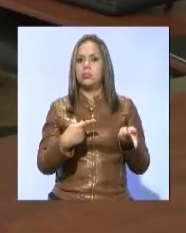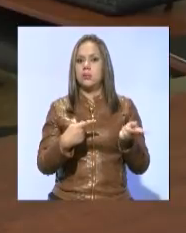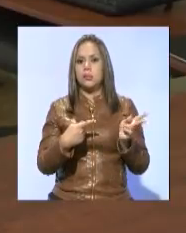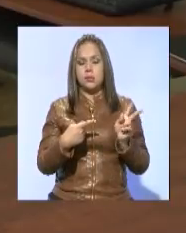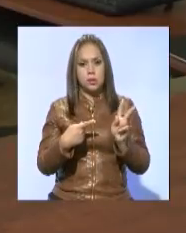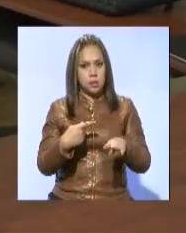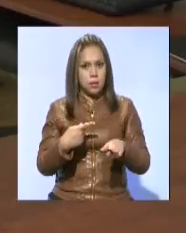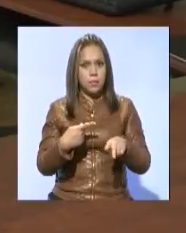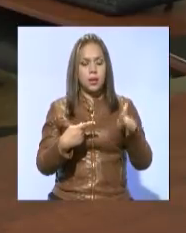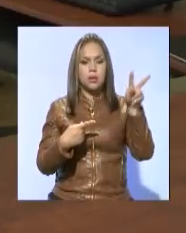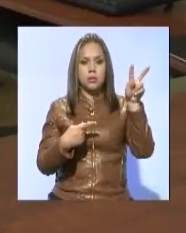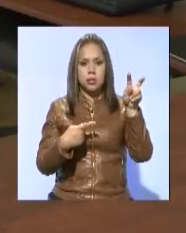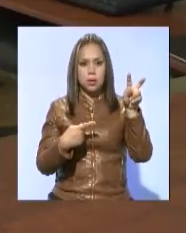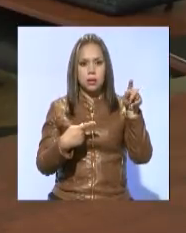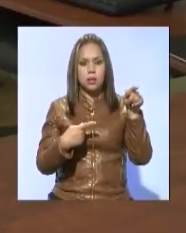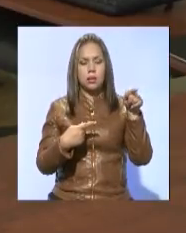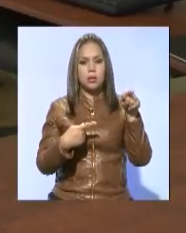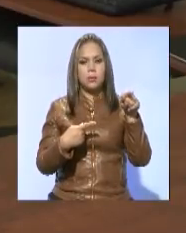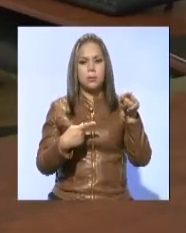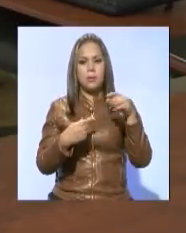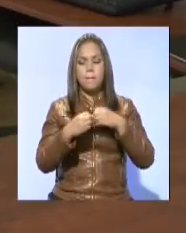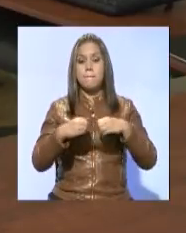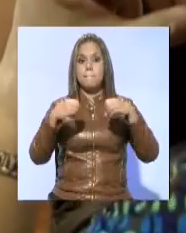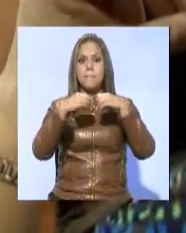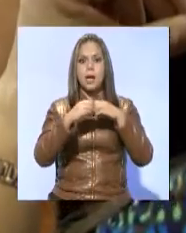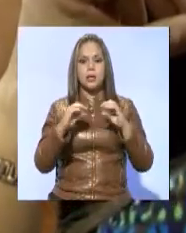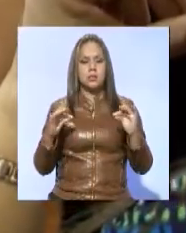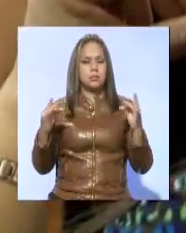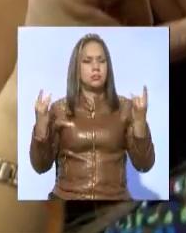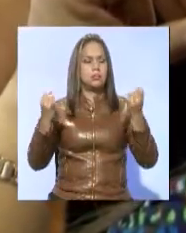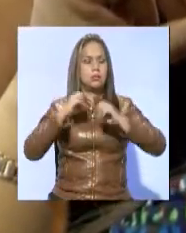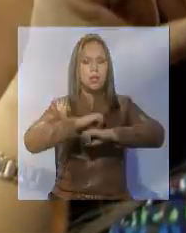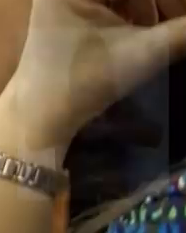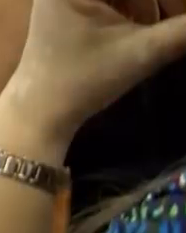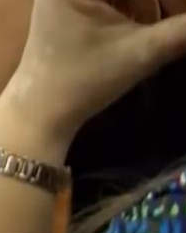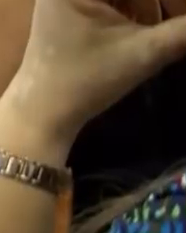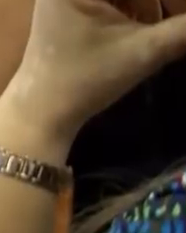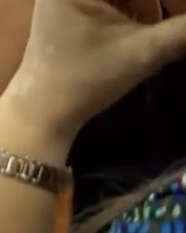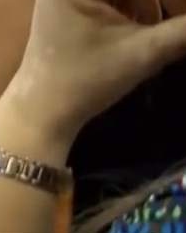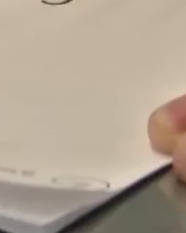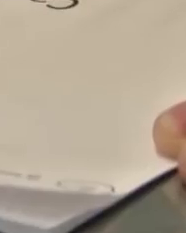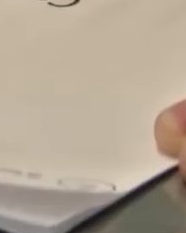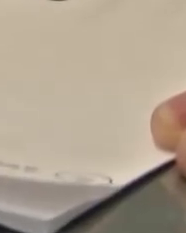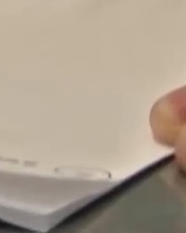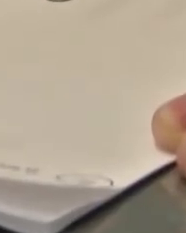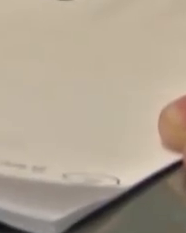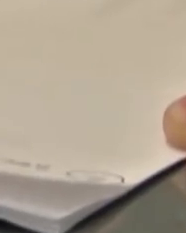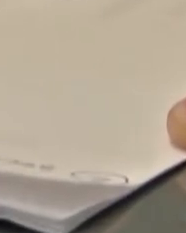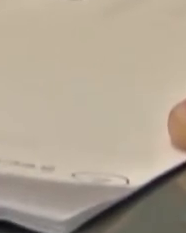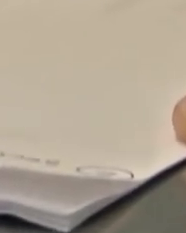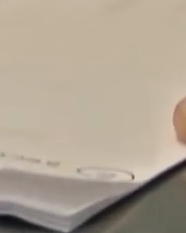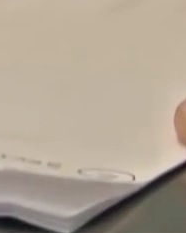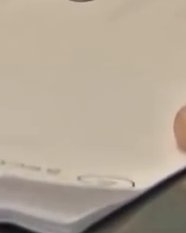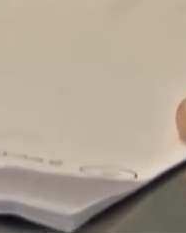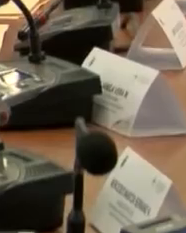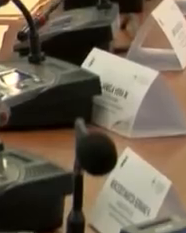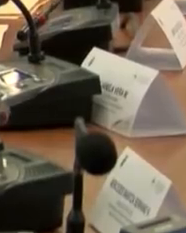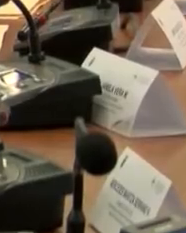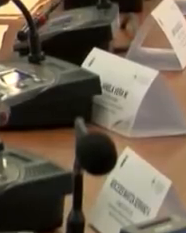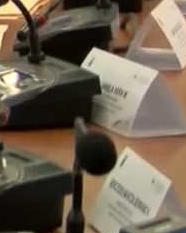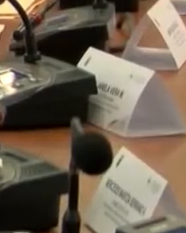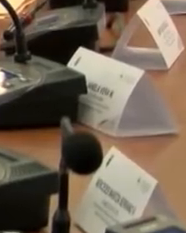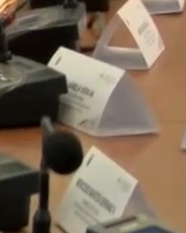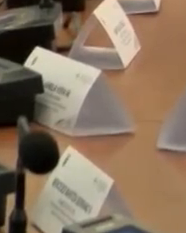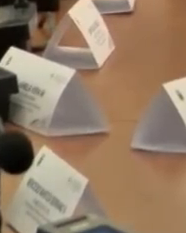en inocuidad más eficientes. Además del tratamiento de normativas, la mesa legislativa recibió de manera permanente en